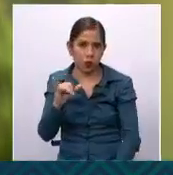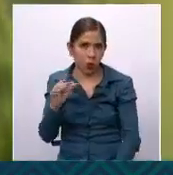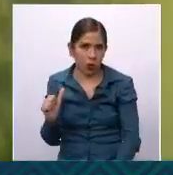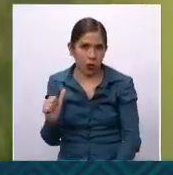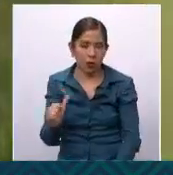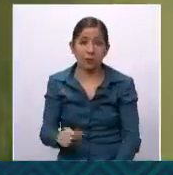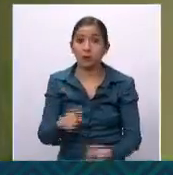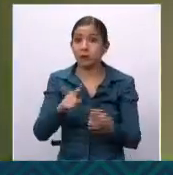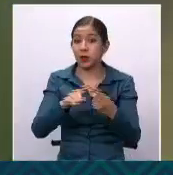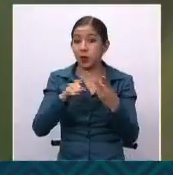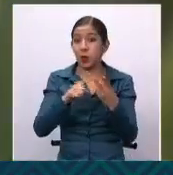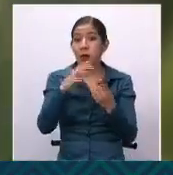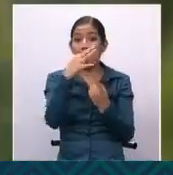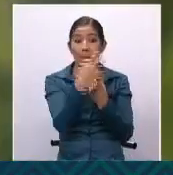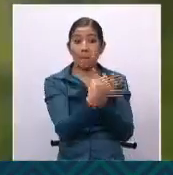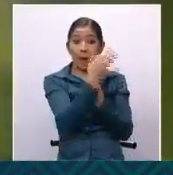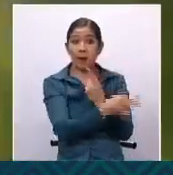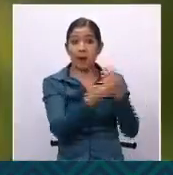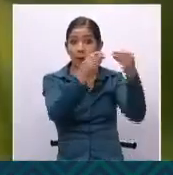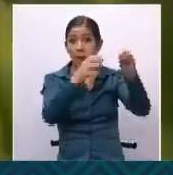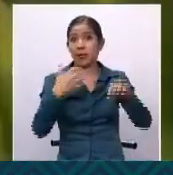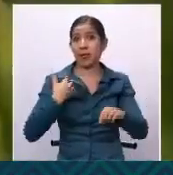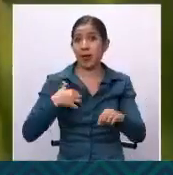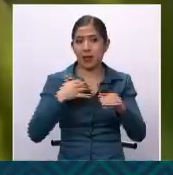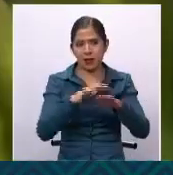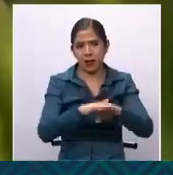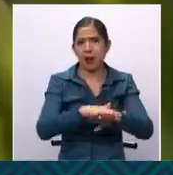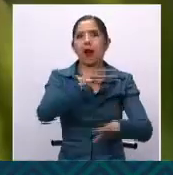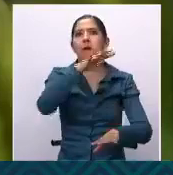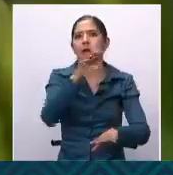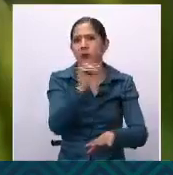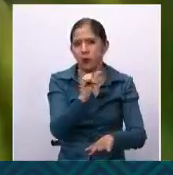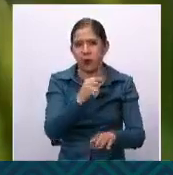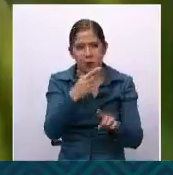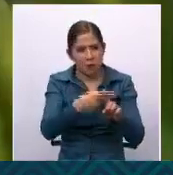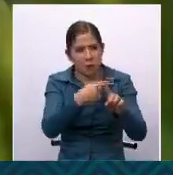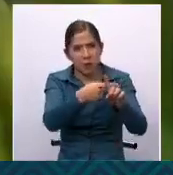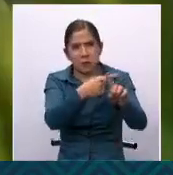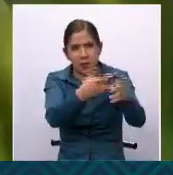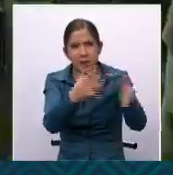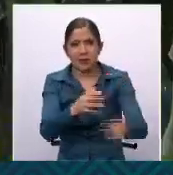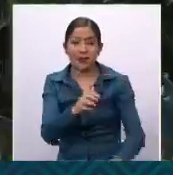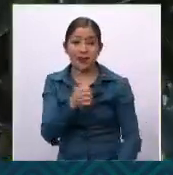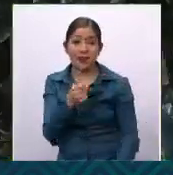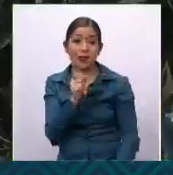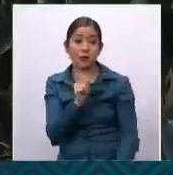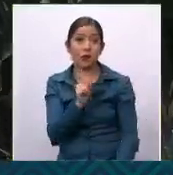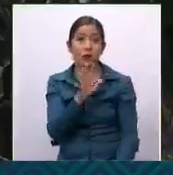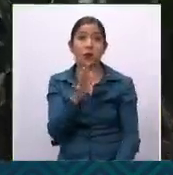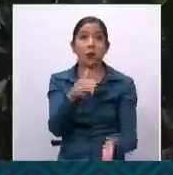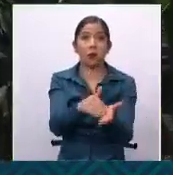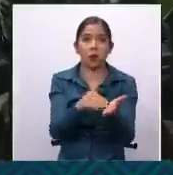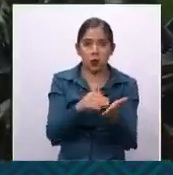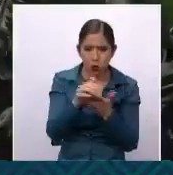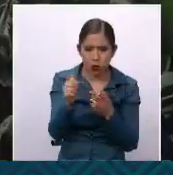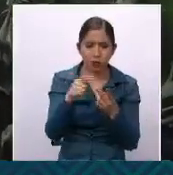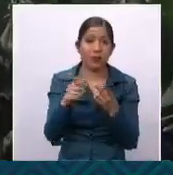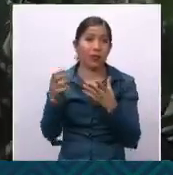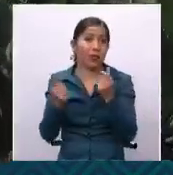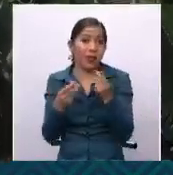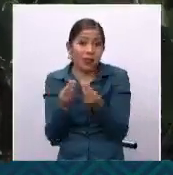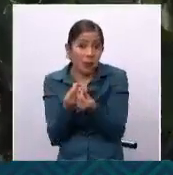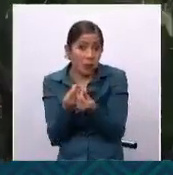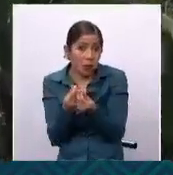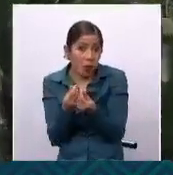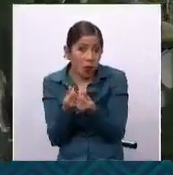exportaciones de bananas en el mercado argentino y se llegó en estos primeros meses a 10.5 millones de dólares, leche en polvo y